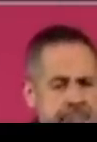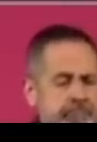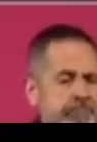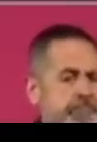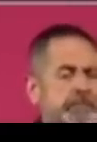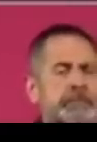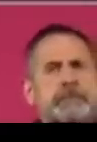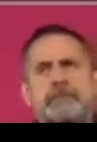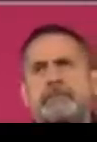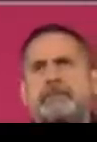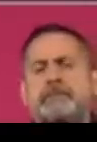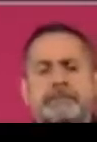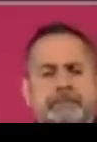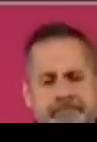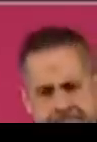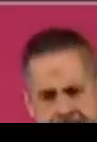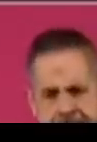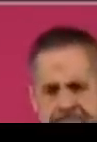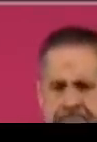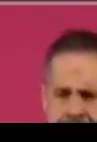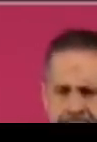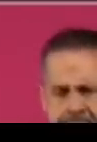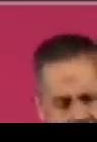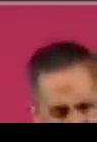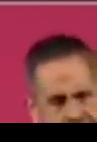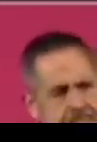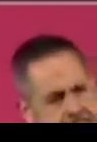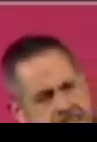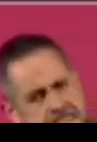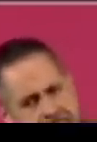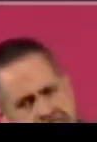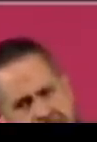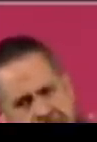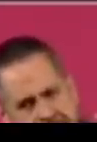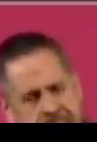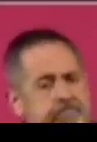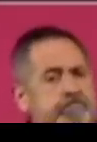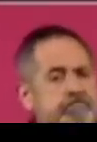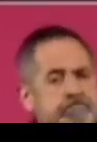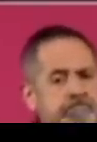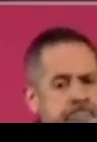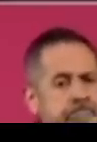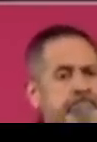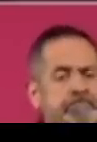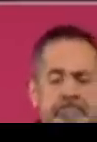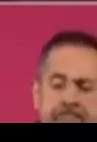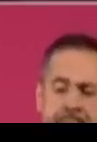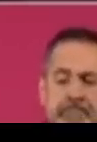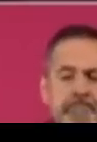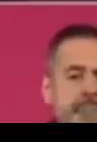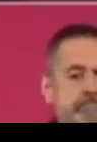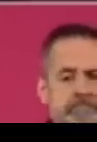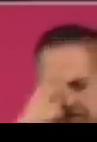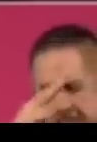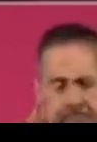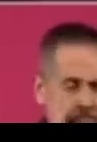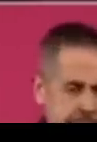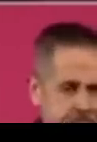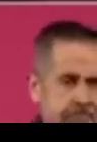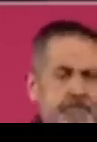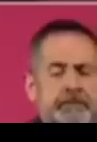pues ampliar la información sobre lo que está sucediendo en el Estado de México quiero